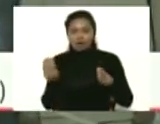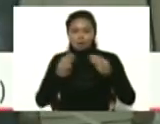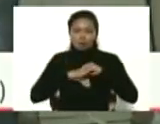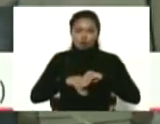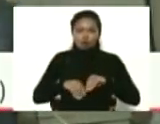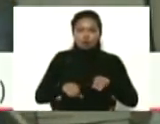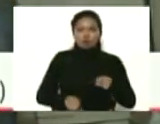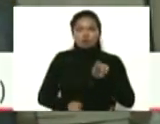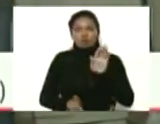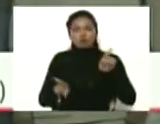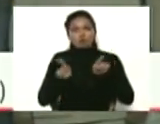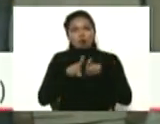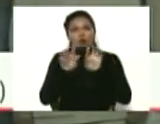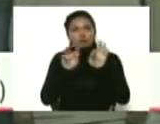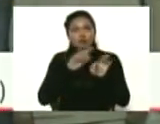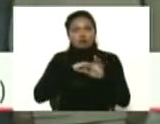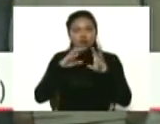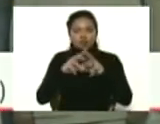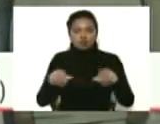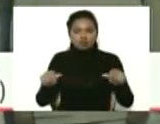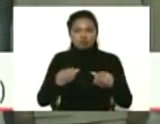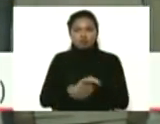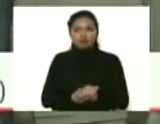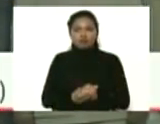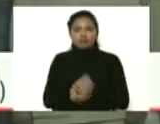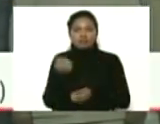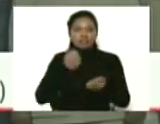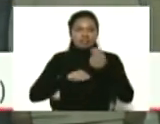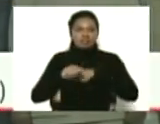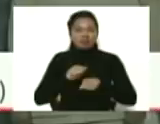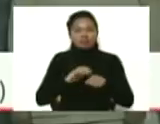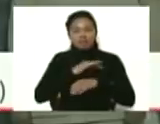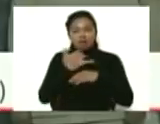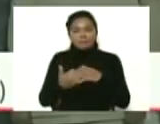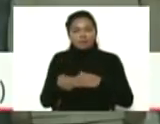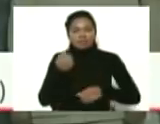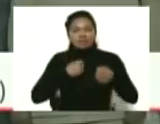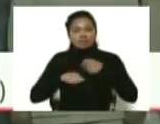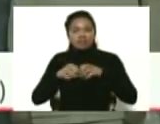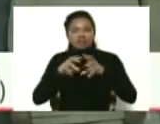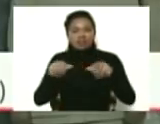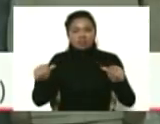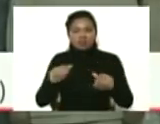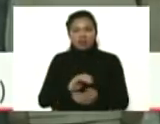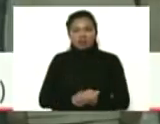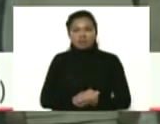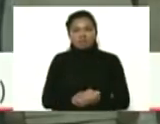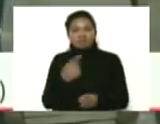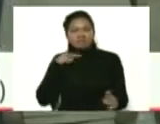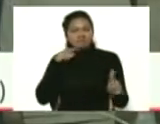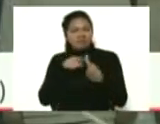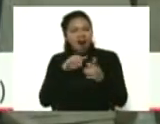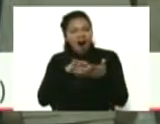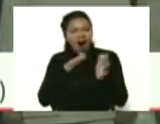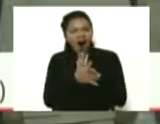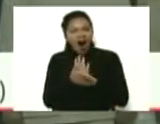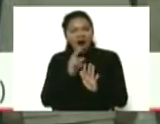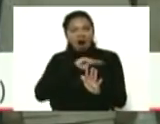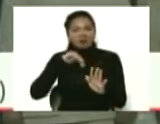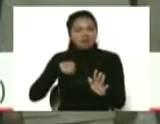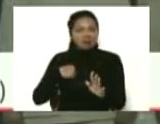acá dentro de nuestro territorio la defensa, el plan defensivo territorial. Específicamente en